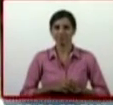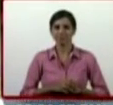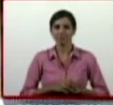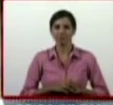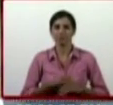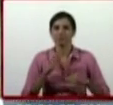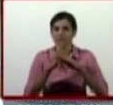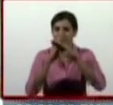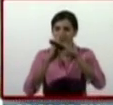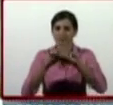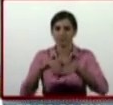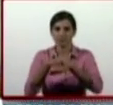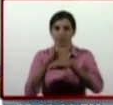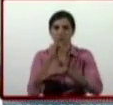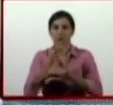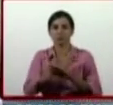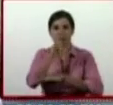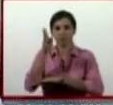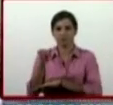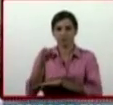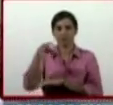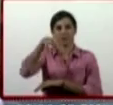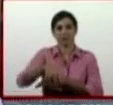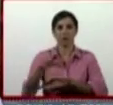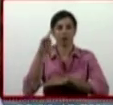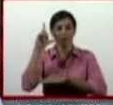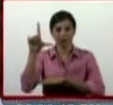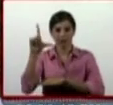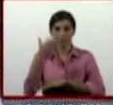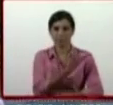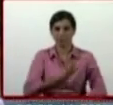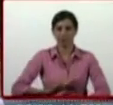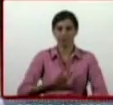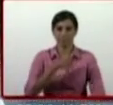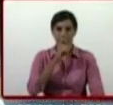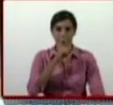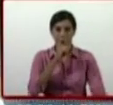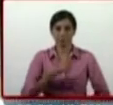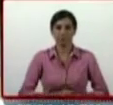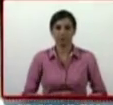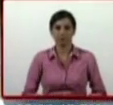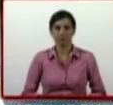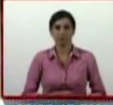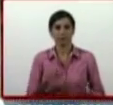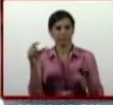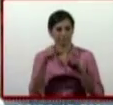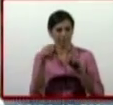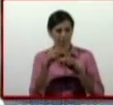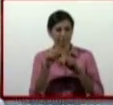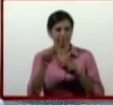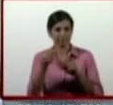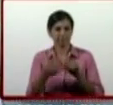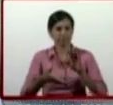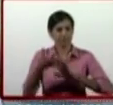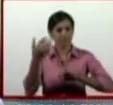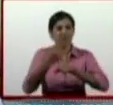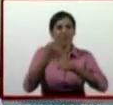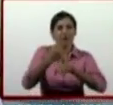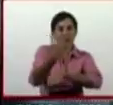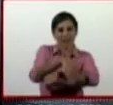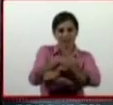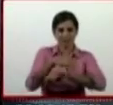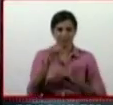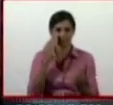Bien, hacemos un alto en esta información, nos trasladamos al estado Lara, el presidente de la República, Nicolás Maduro, ofrece palabras como parte del despliegue de gobierno eficiencia en la calle.